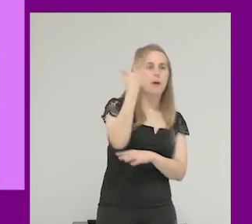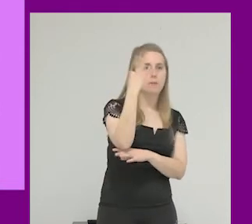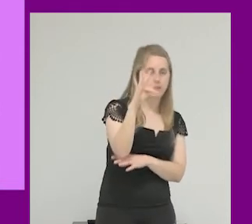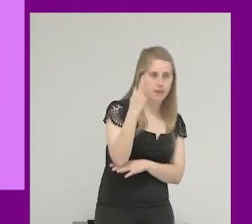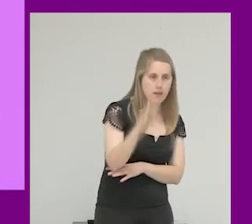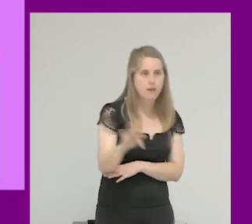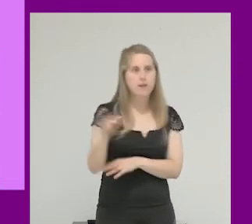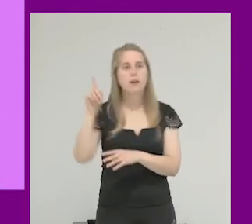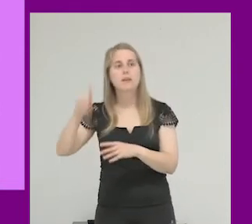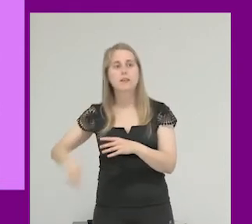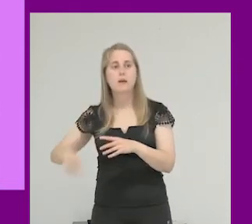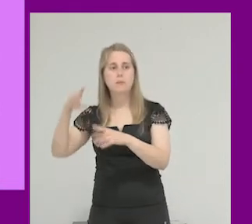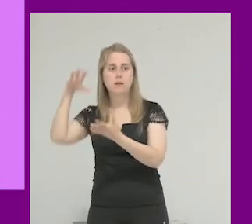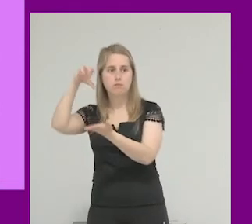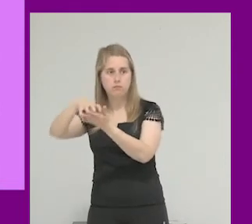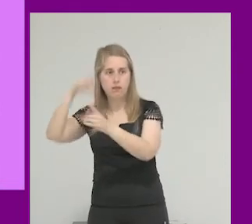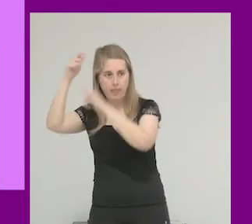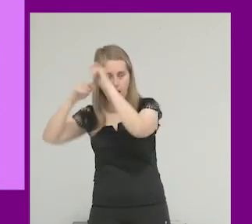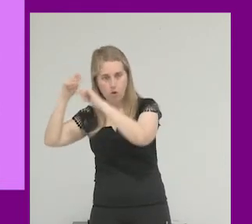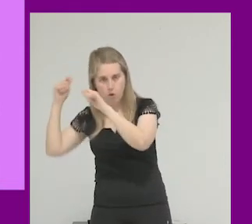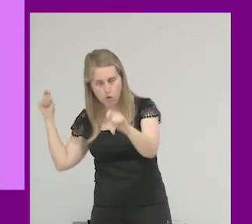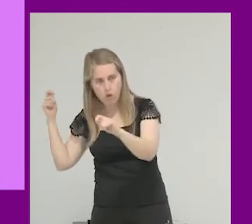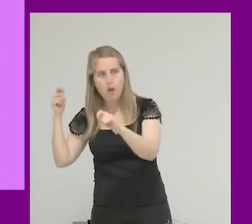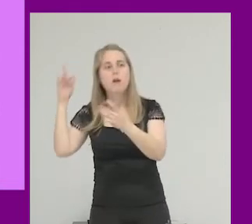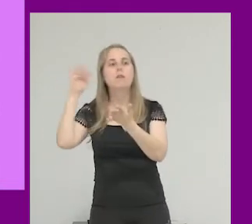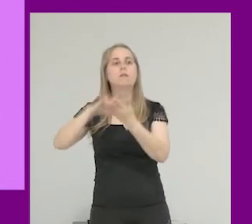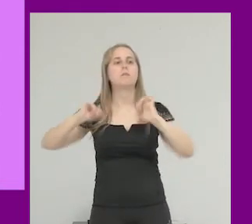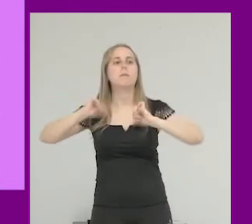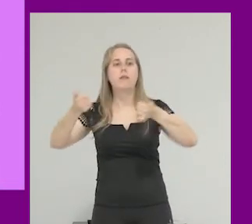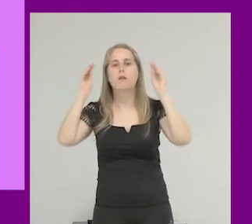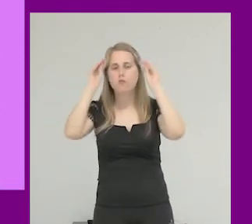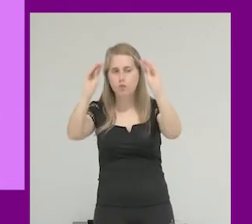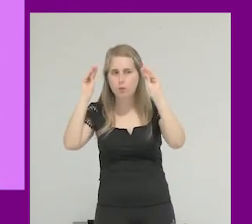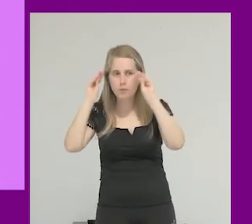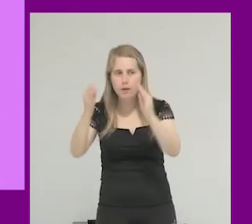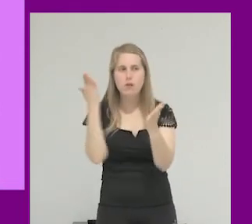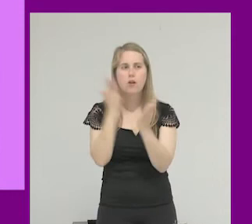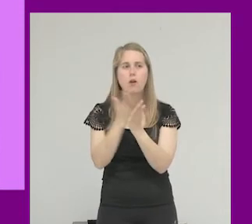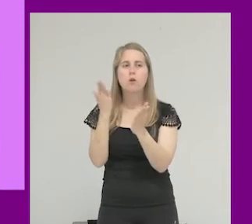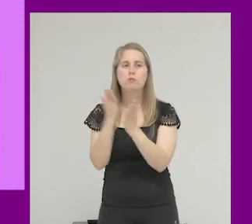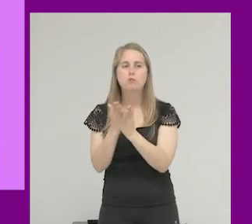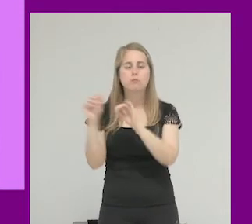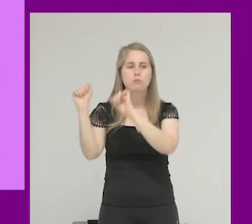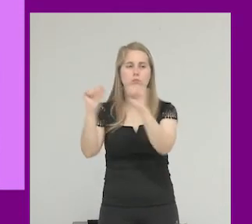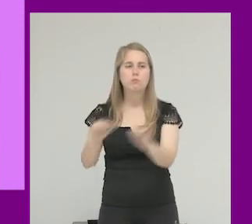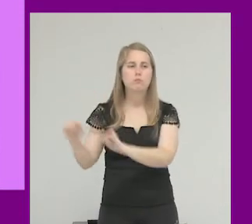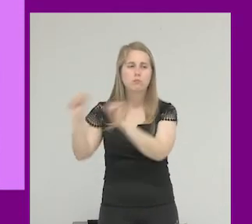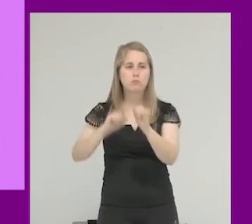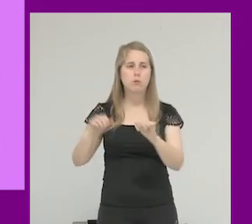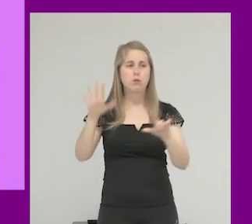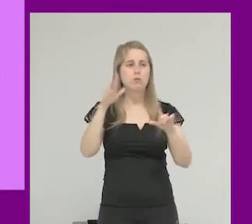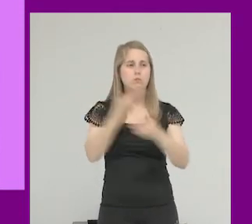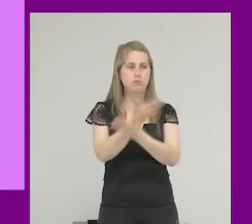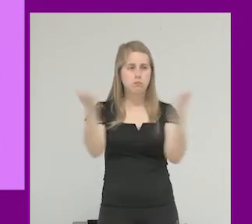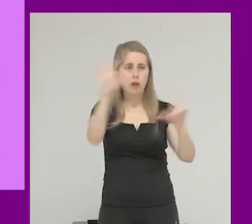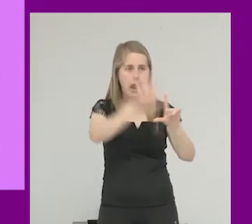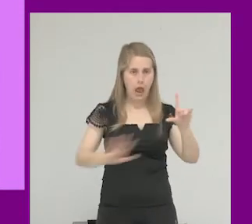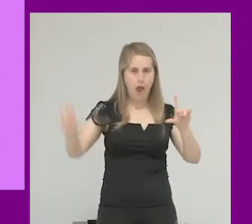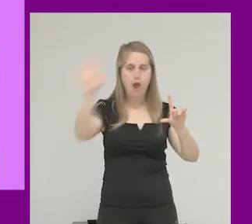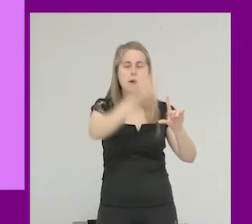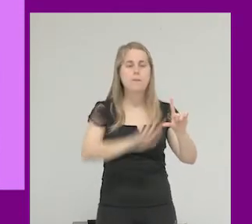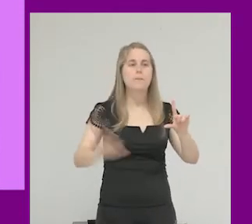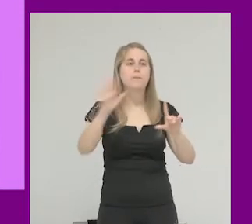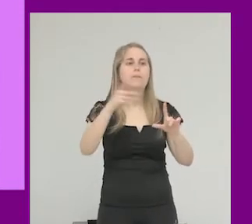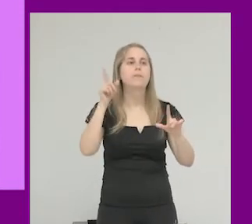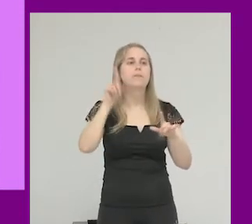Frente Feminista de Zaragoza, comenzaron a impartirse cursillos de autodefensa para mujeres por todo el Estado español.